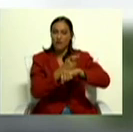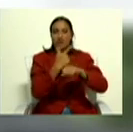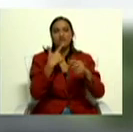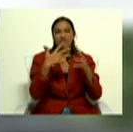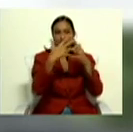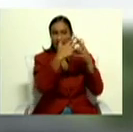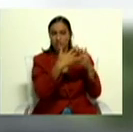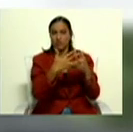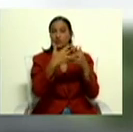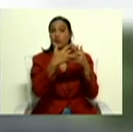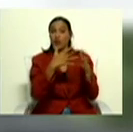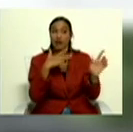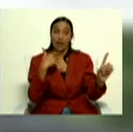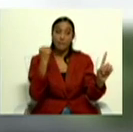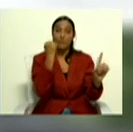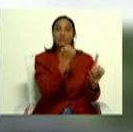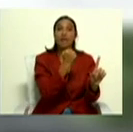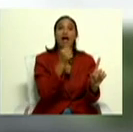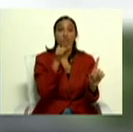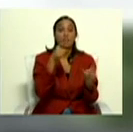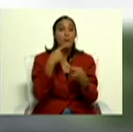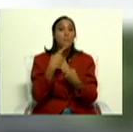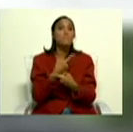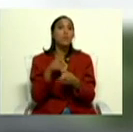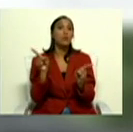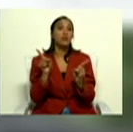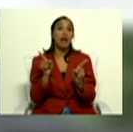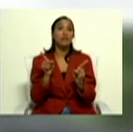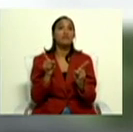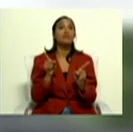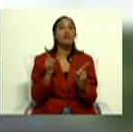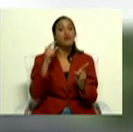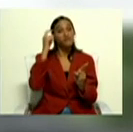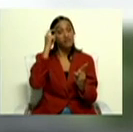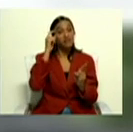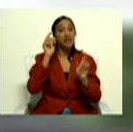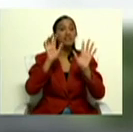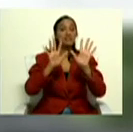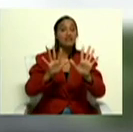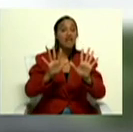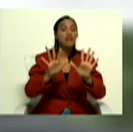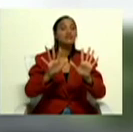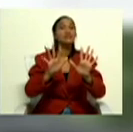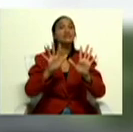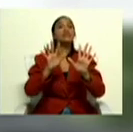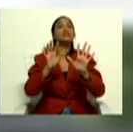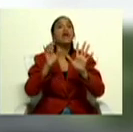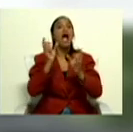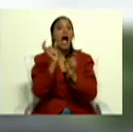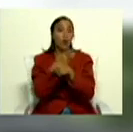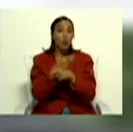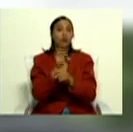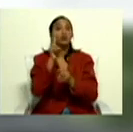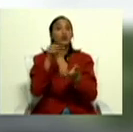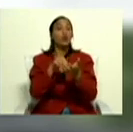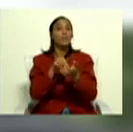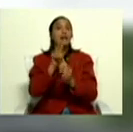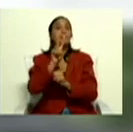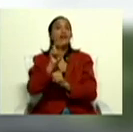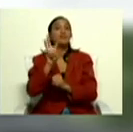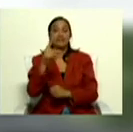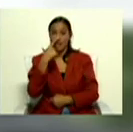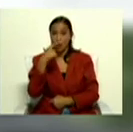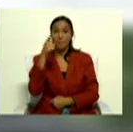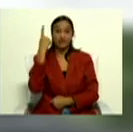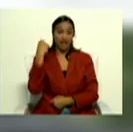demócrata. Esto fue publicado el 10/8/2023, hace apenas unos meses.